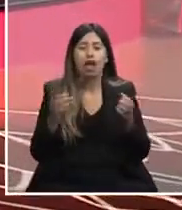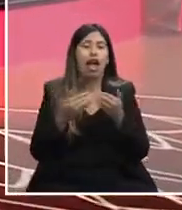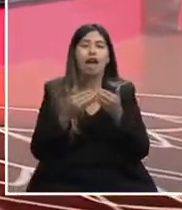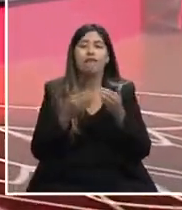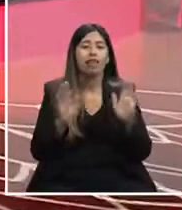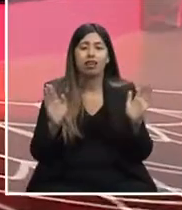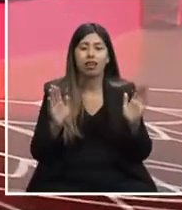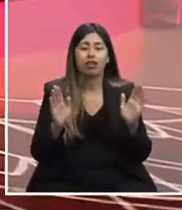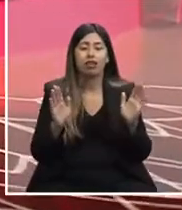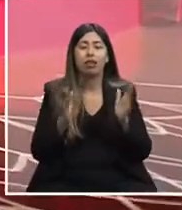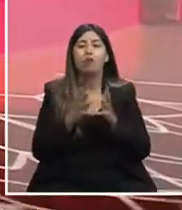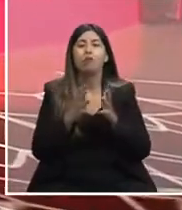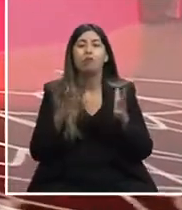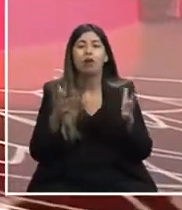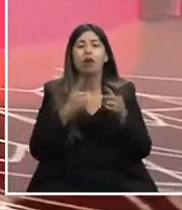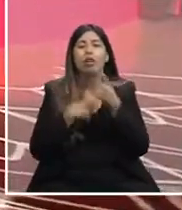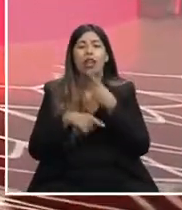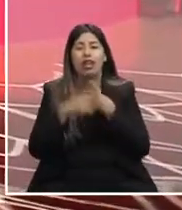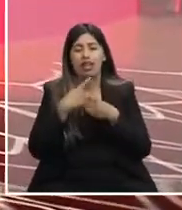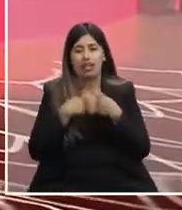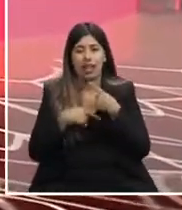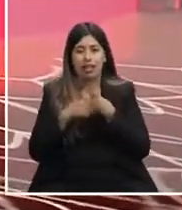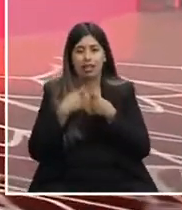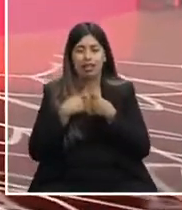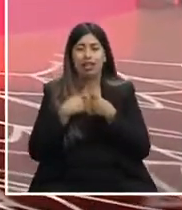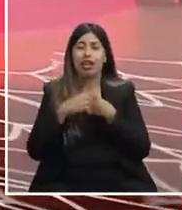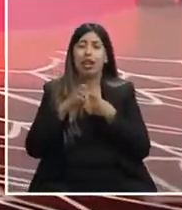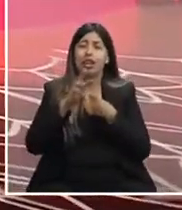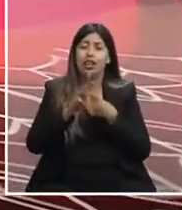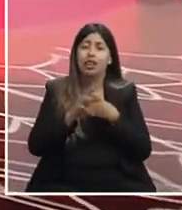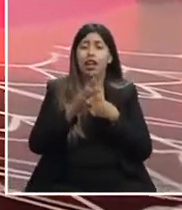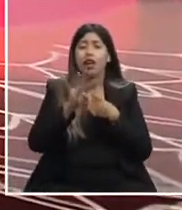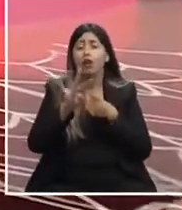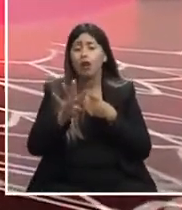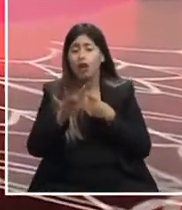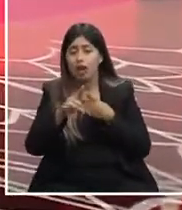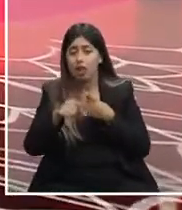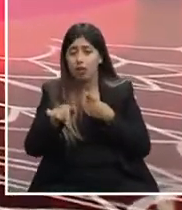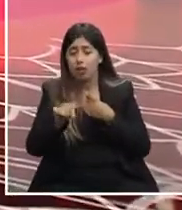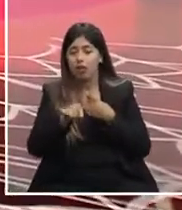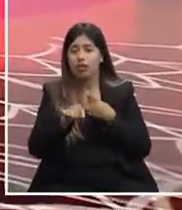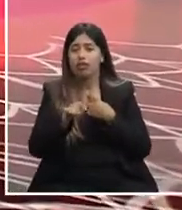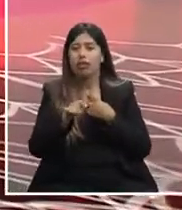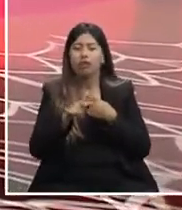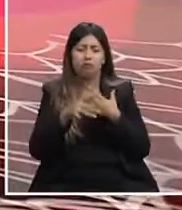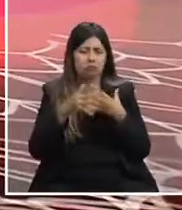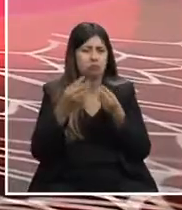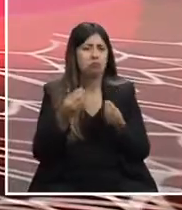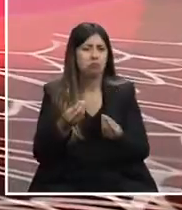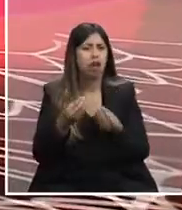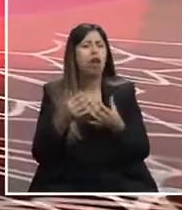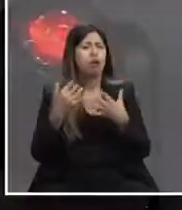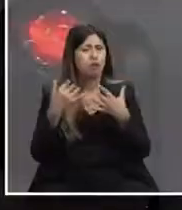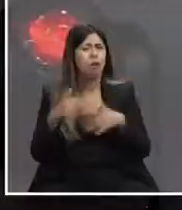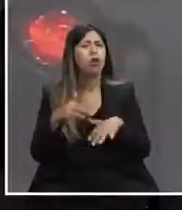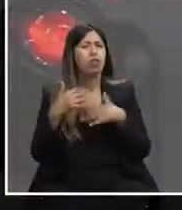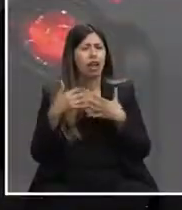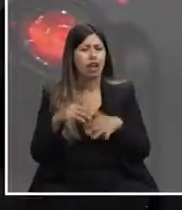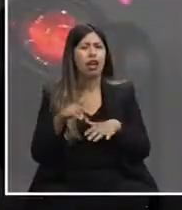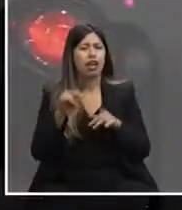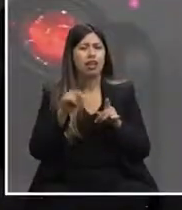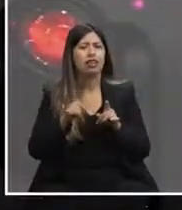y tremendamente interesantes. Tres o cuatro de ellas son bien importantes quizás de tener en